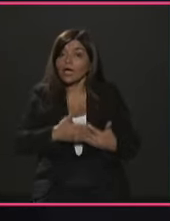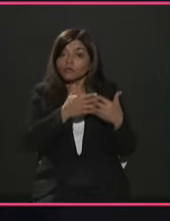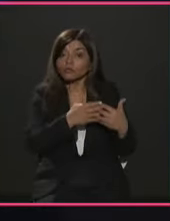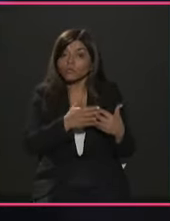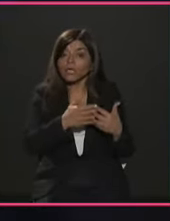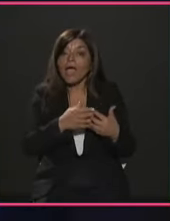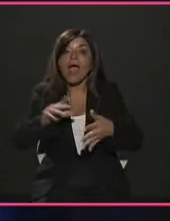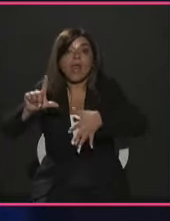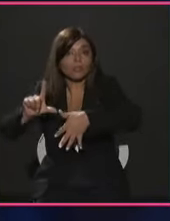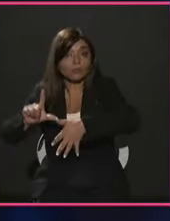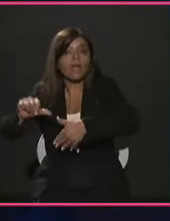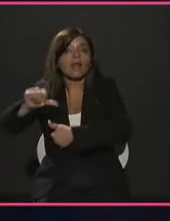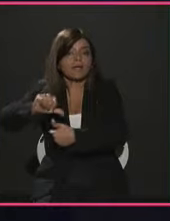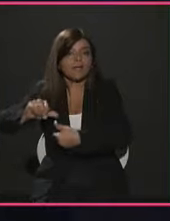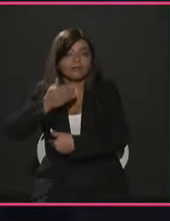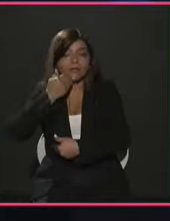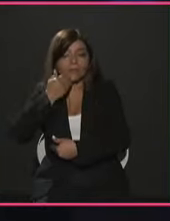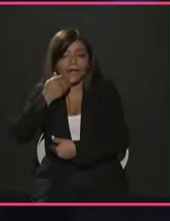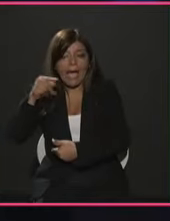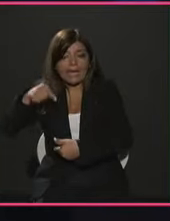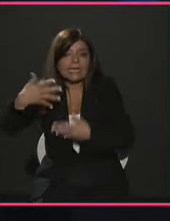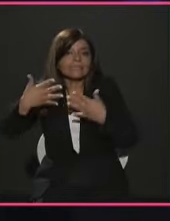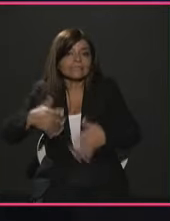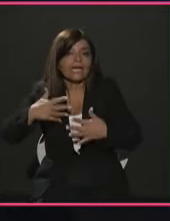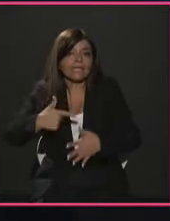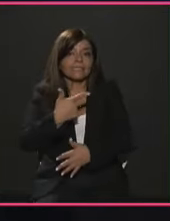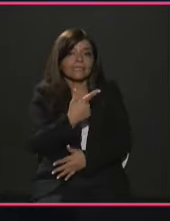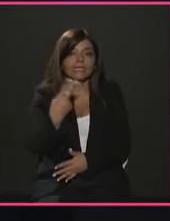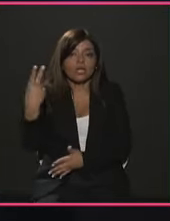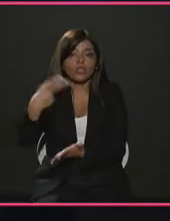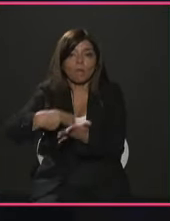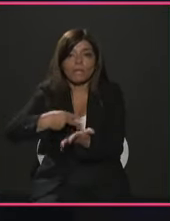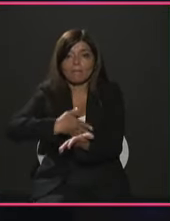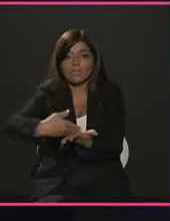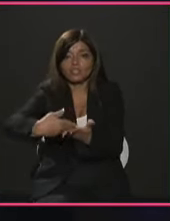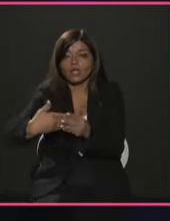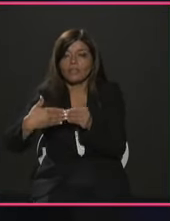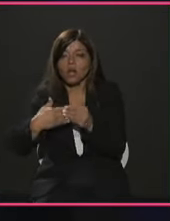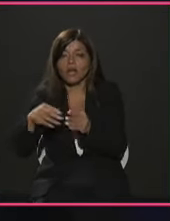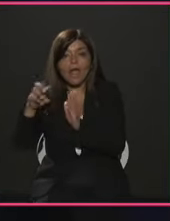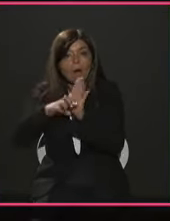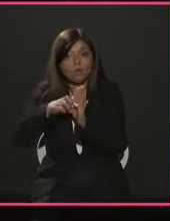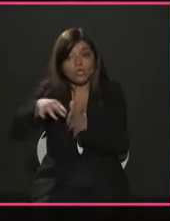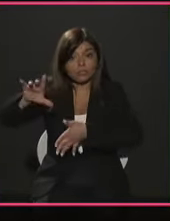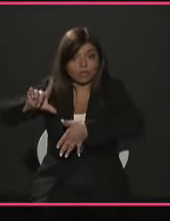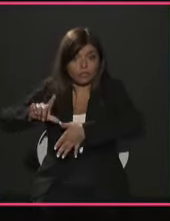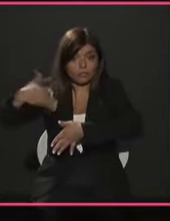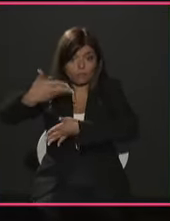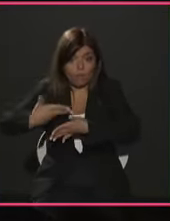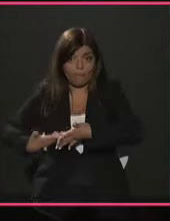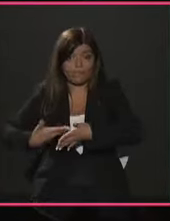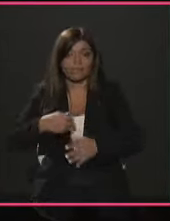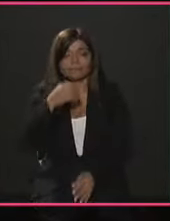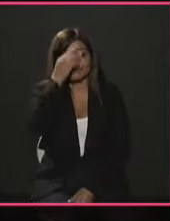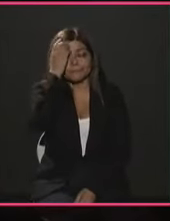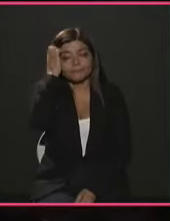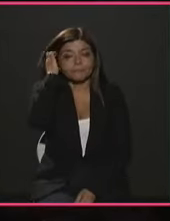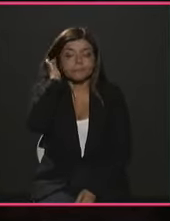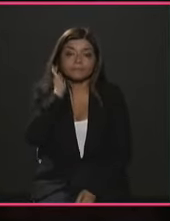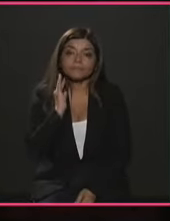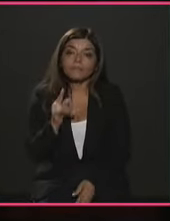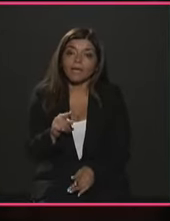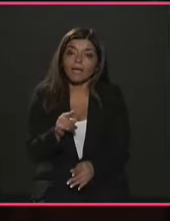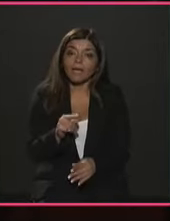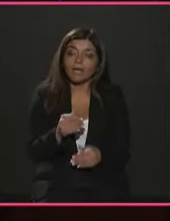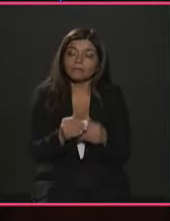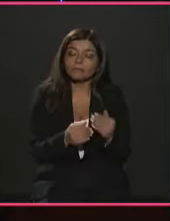Latinoamérica y el Caribe acá l vemos 72000 millones de dólares en estos proyectos de acá de la región todo este